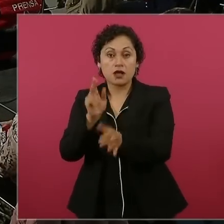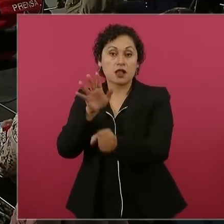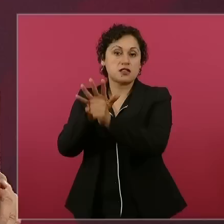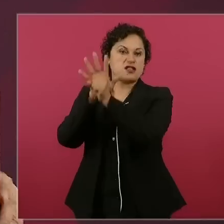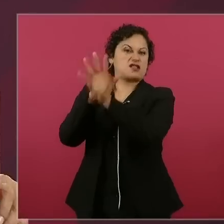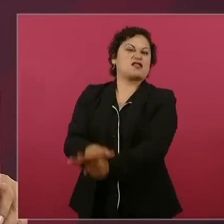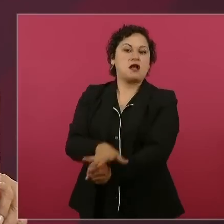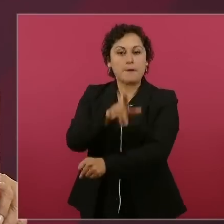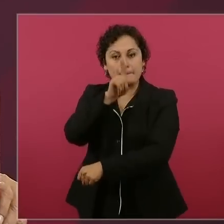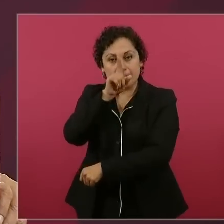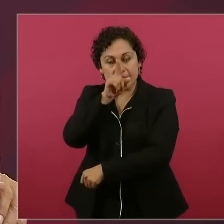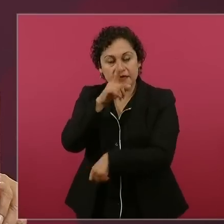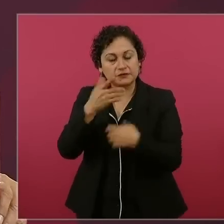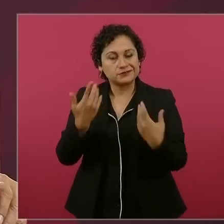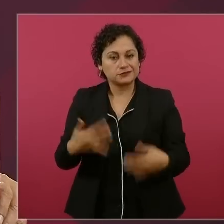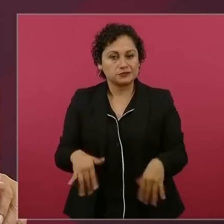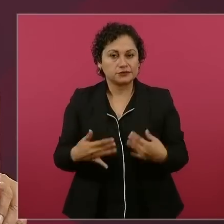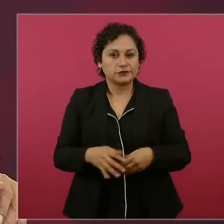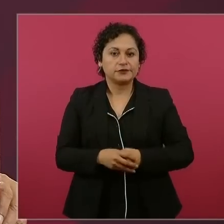Y